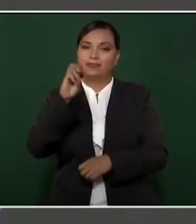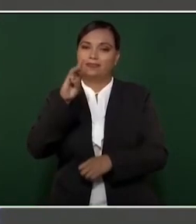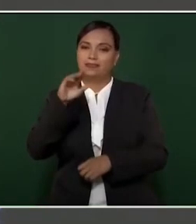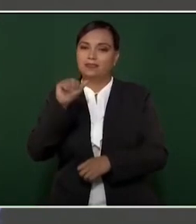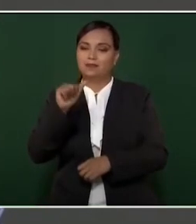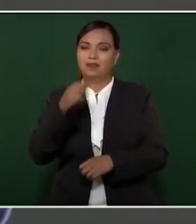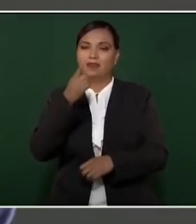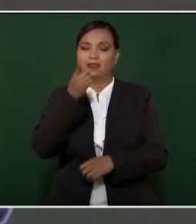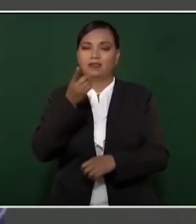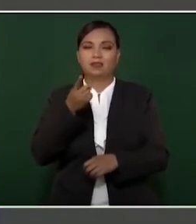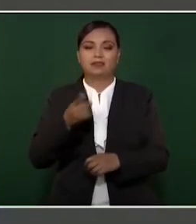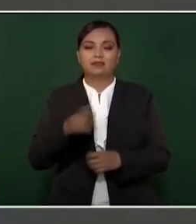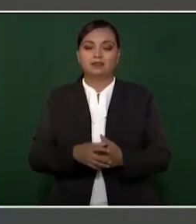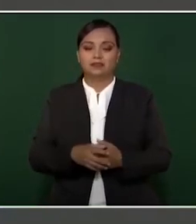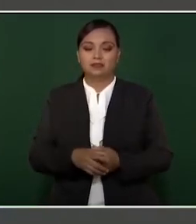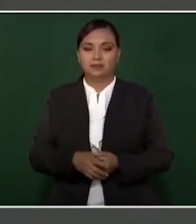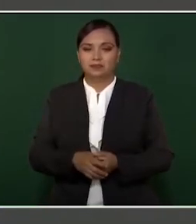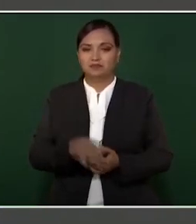es